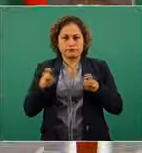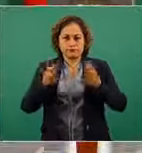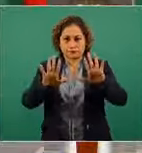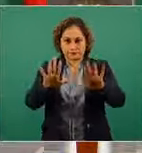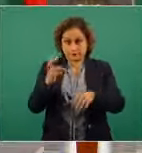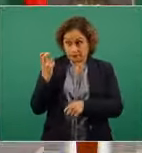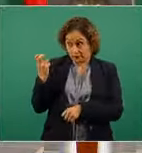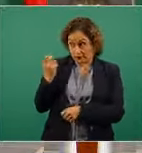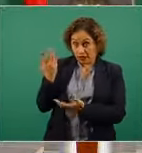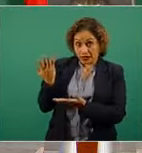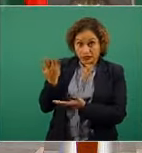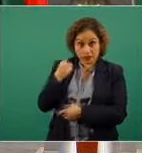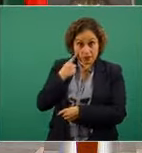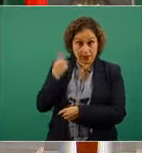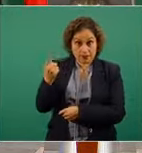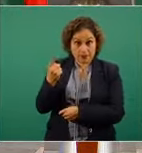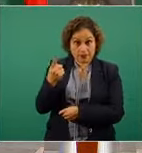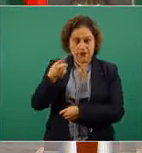muy clara.